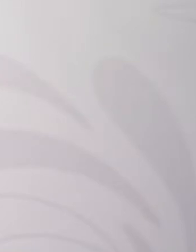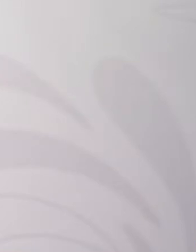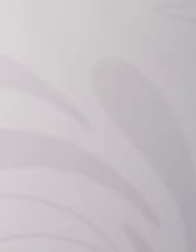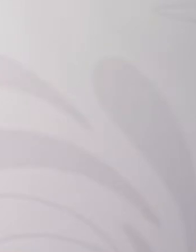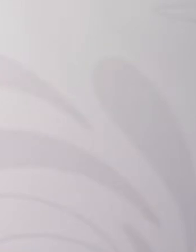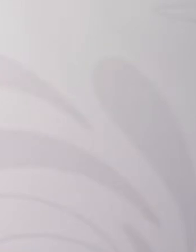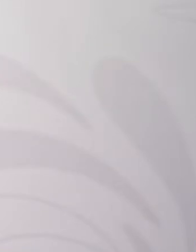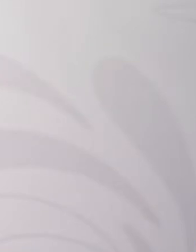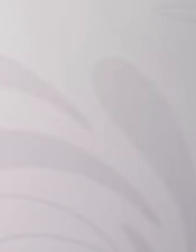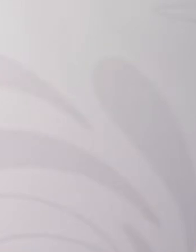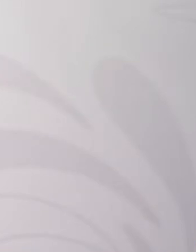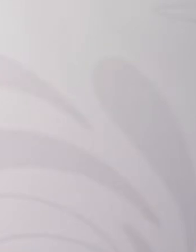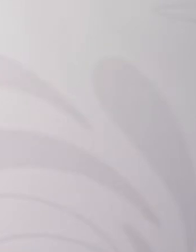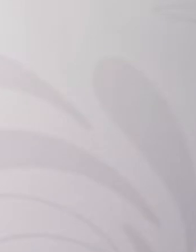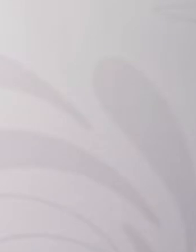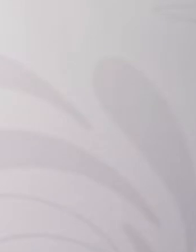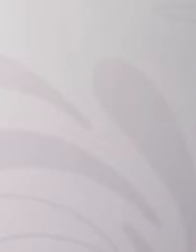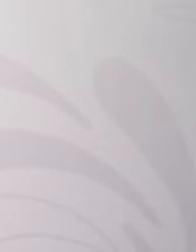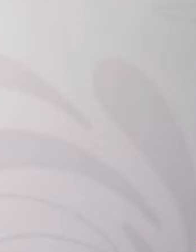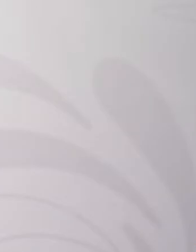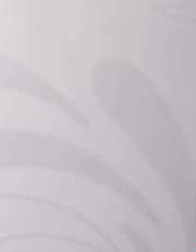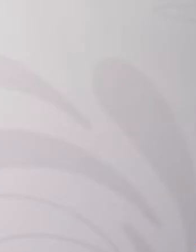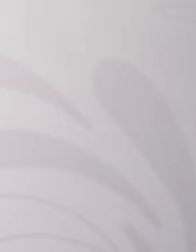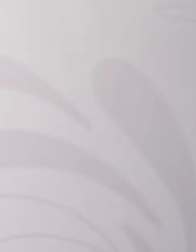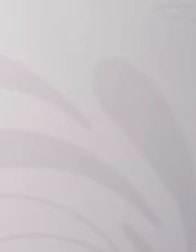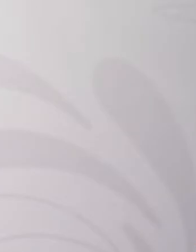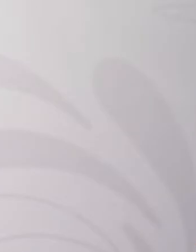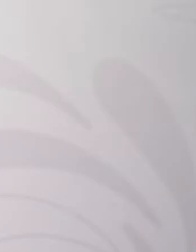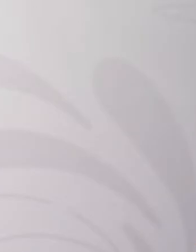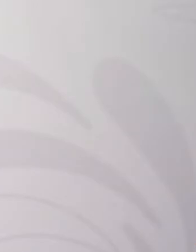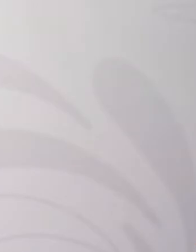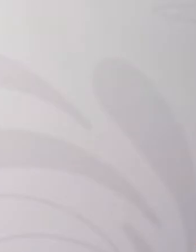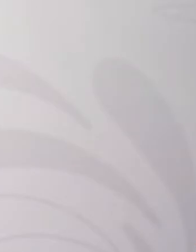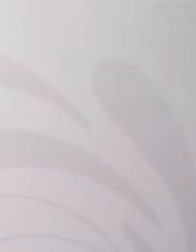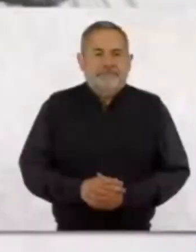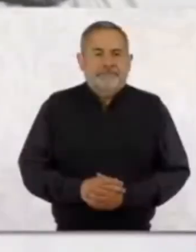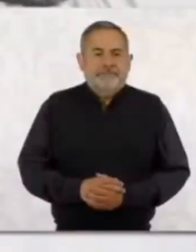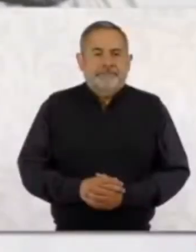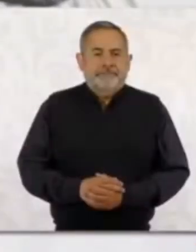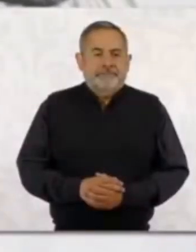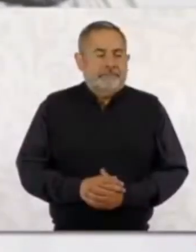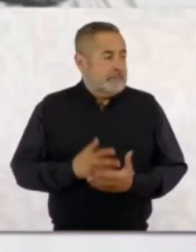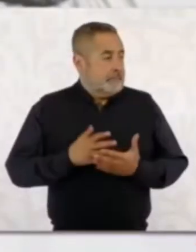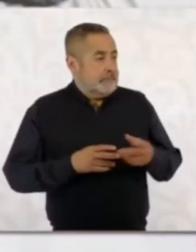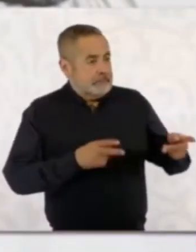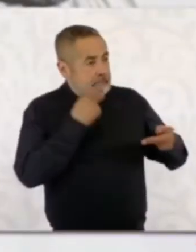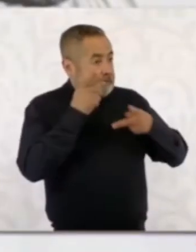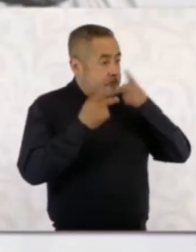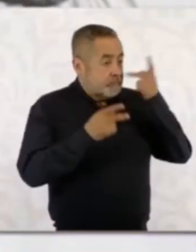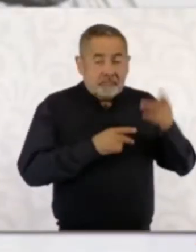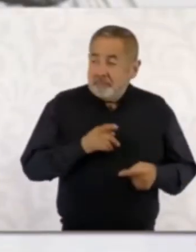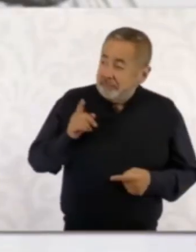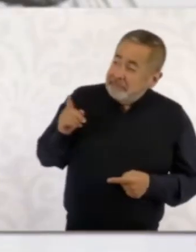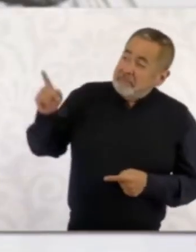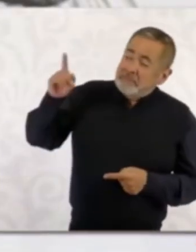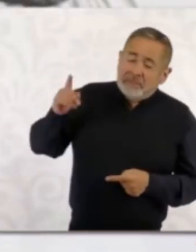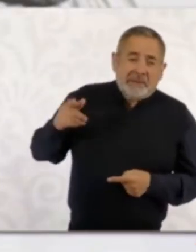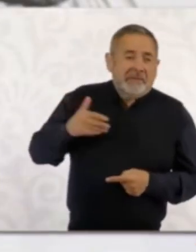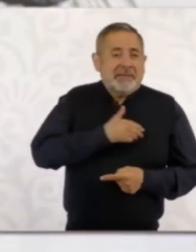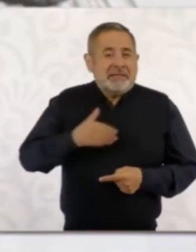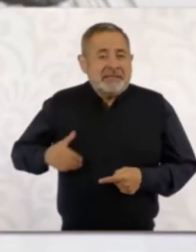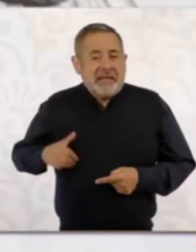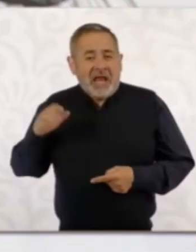con la cantaleta de que el gobierno del presidente López Obrador fue corrupto. Bueno, ¿de dónde hubieran salido